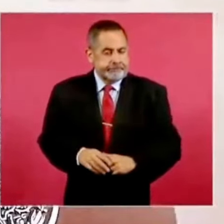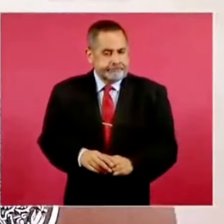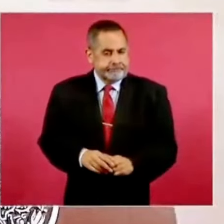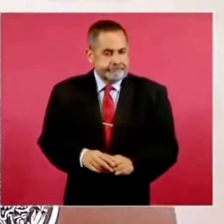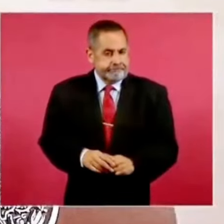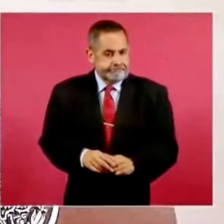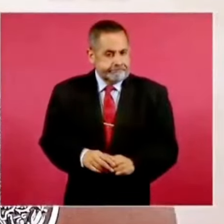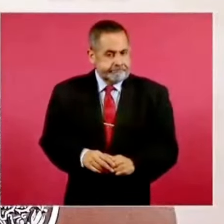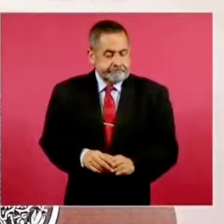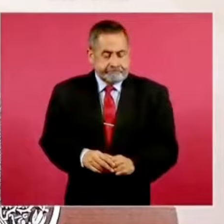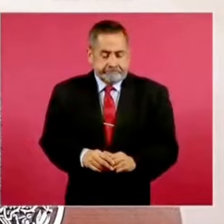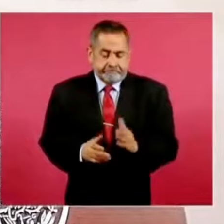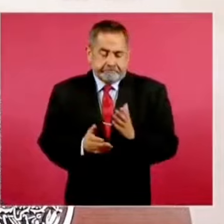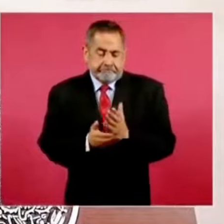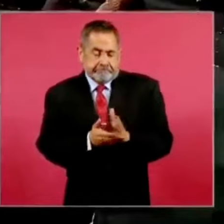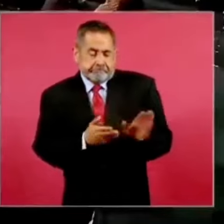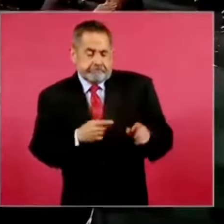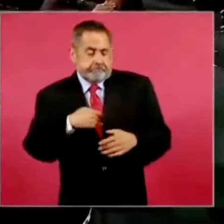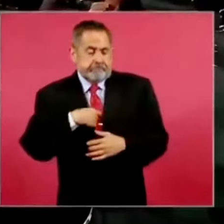ajeno,